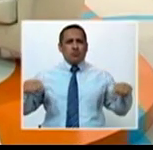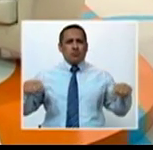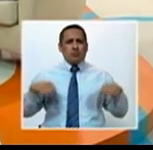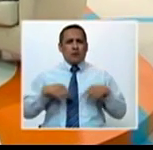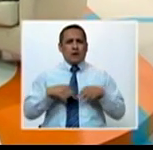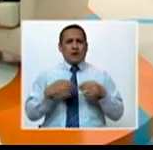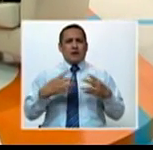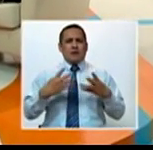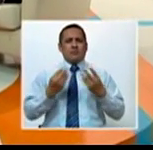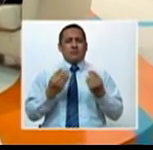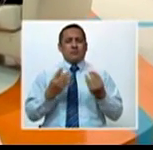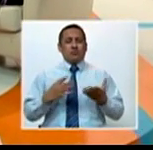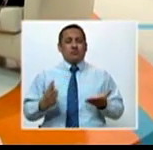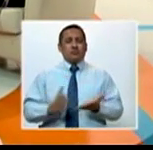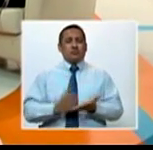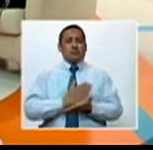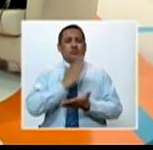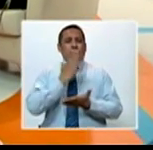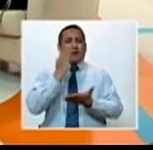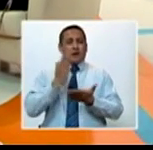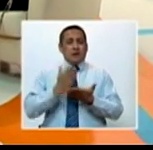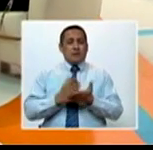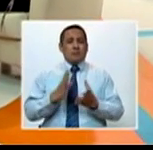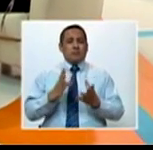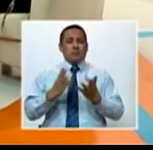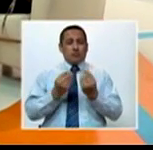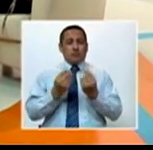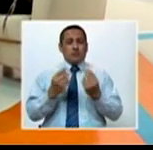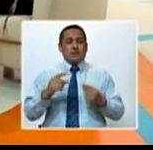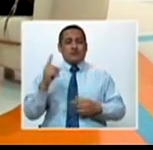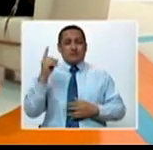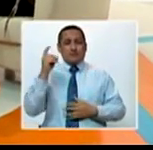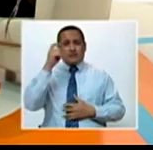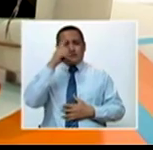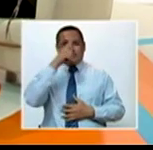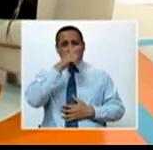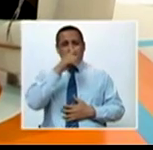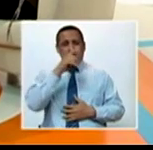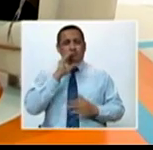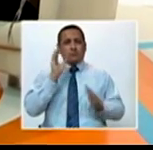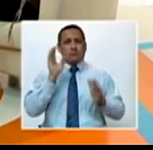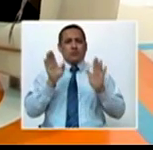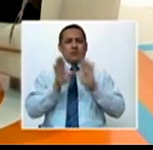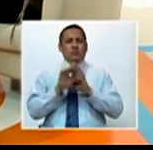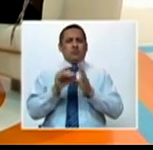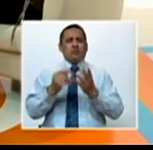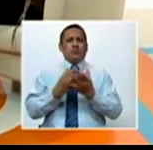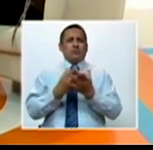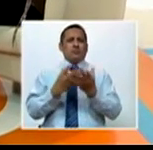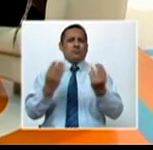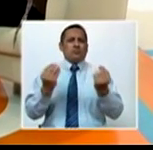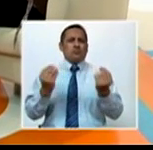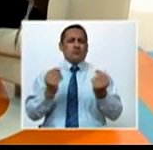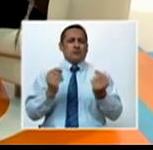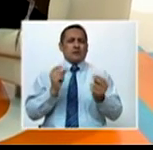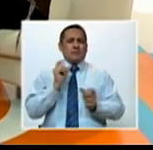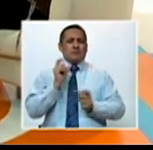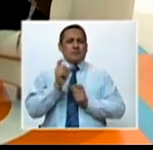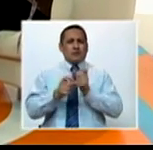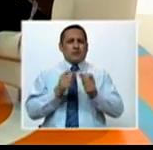muy jabonoso y muy delicado. Ujú. Mire, la mayor